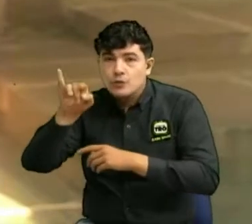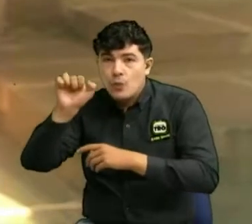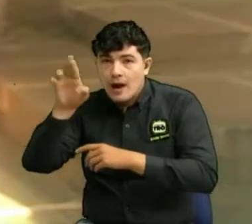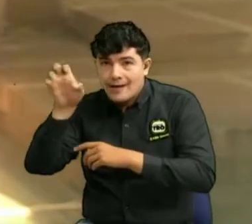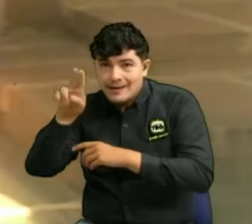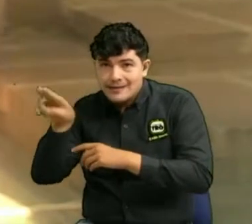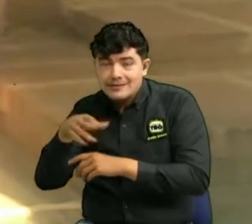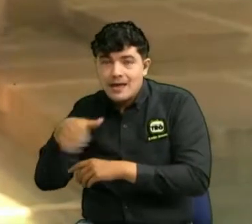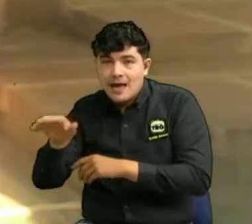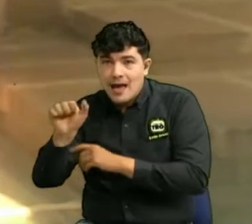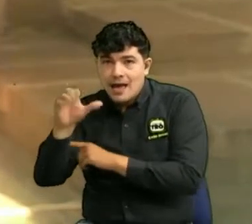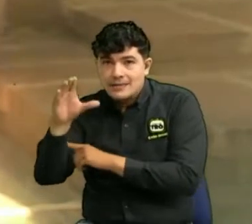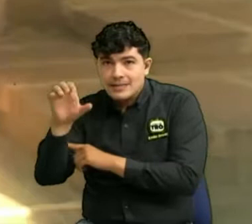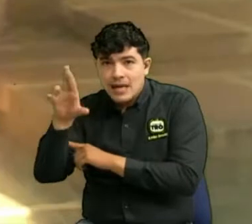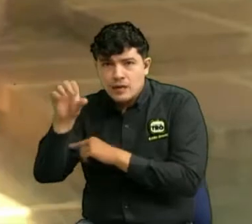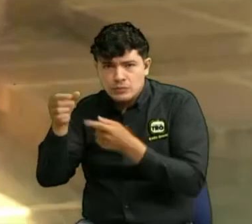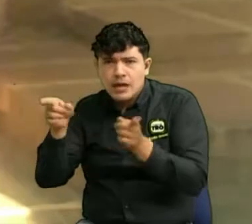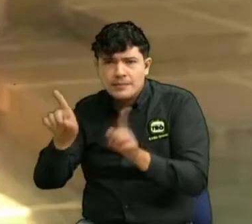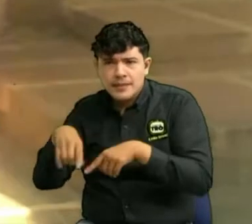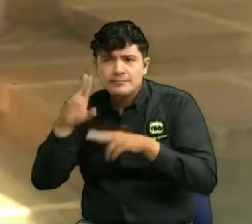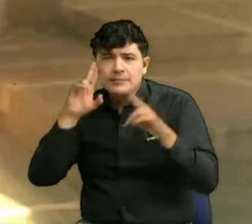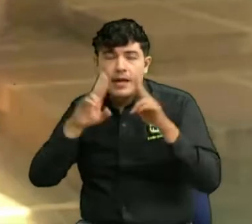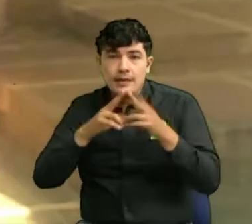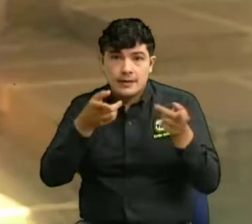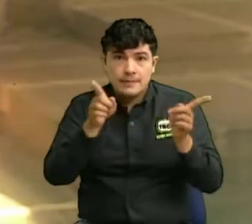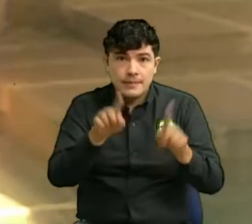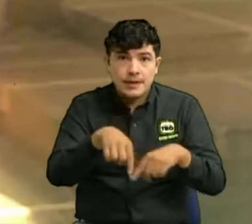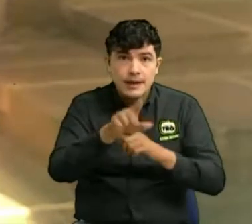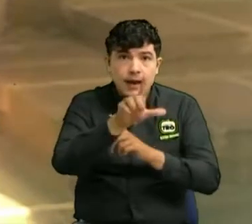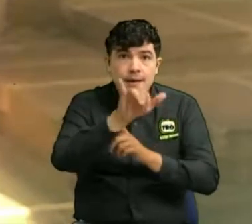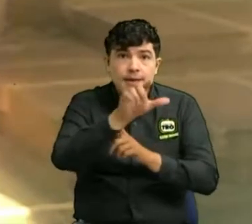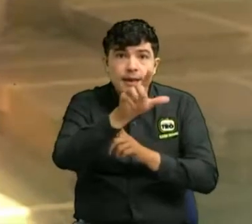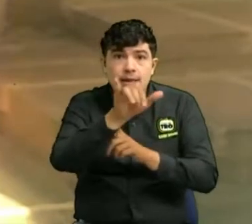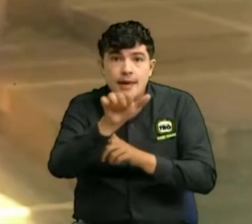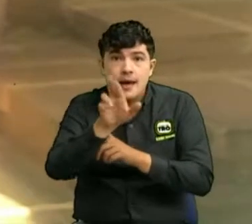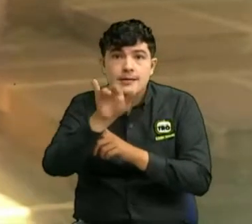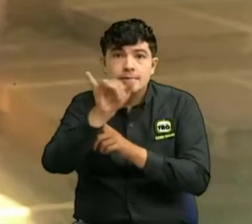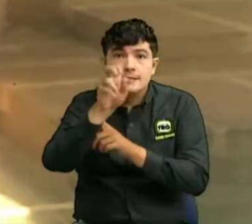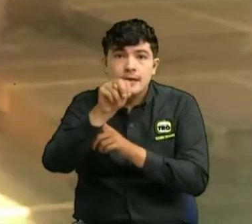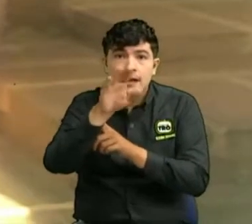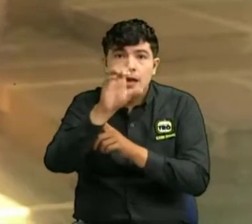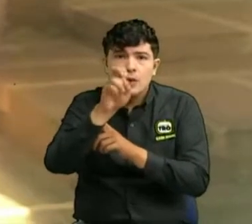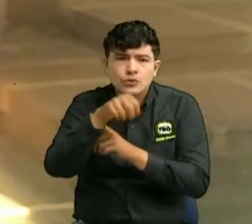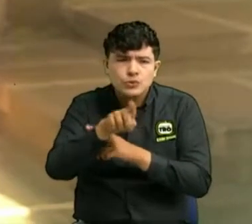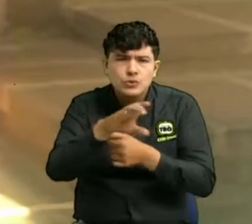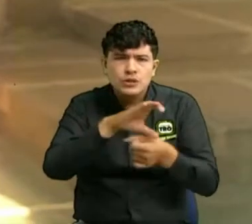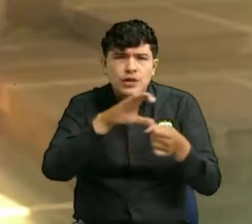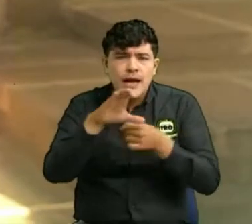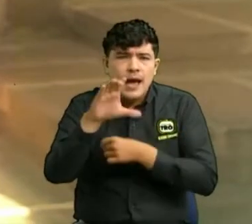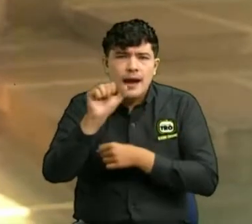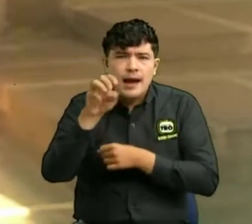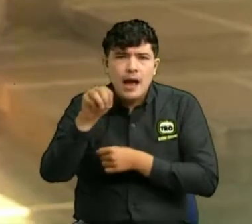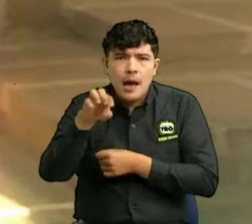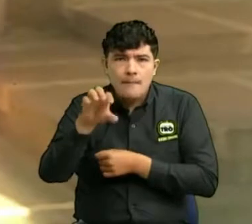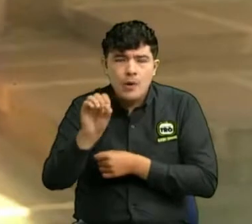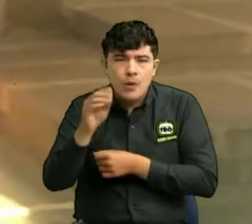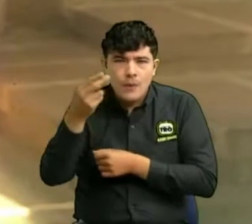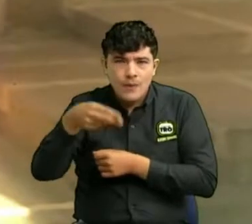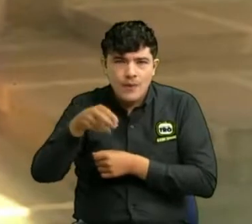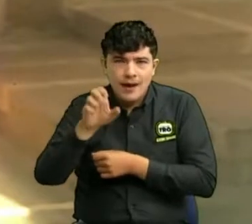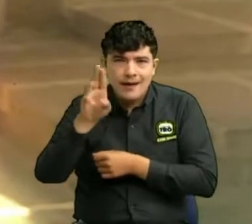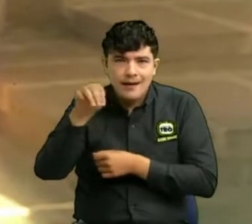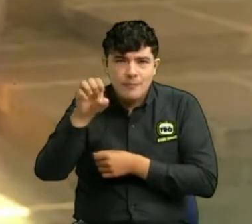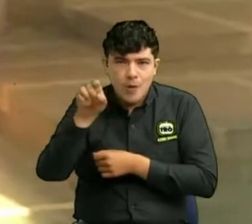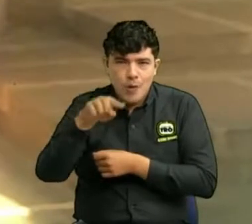reporta sintonía desde Bucaramanga. A Lilia Rincón desde Campo Hermoso, Bucaramanga. Cordial saludo